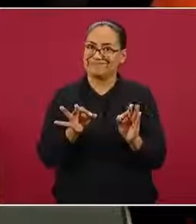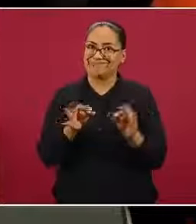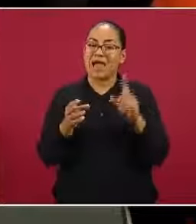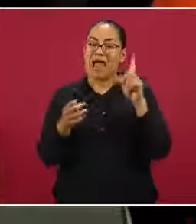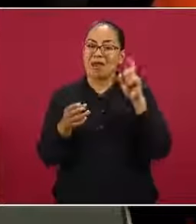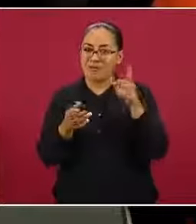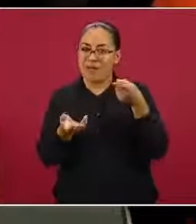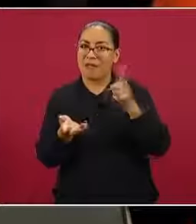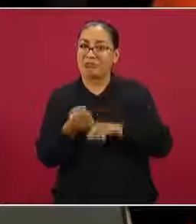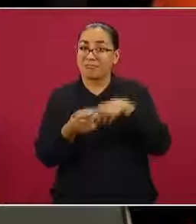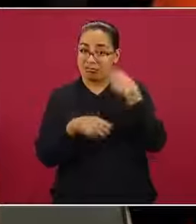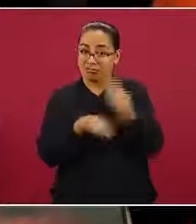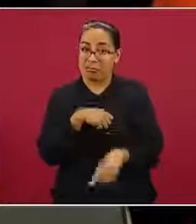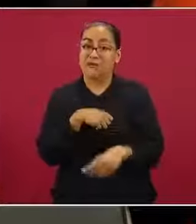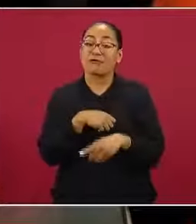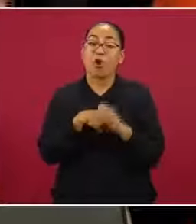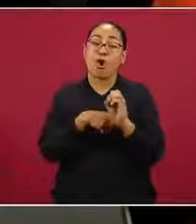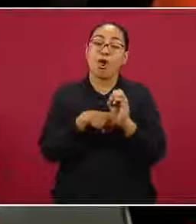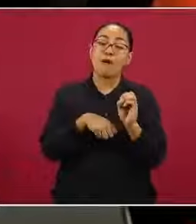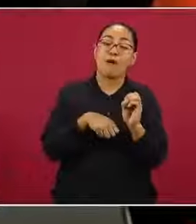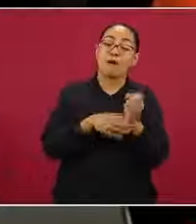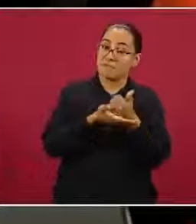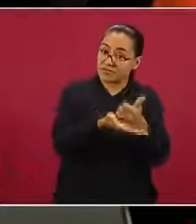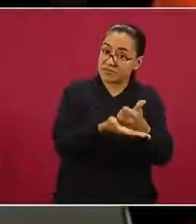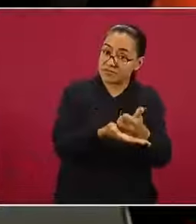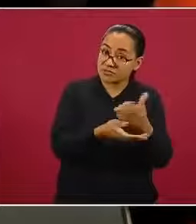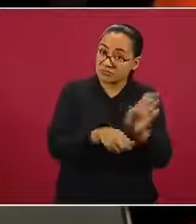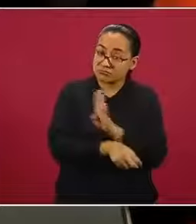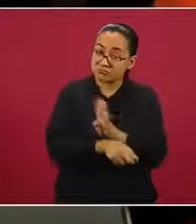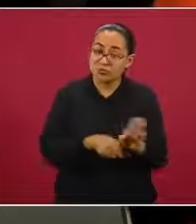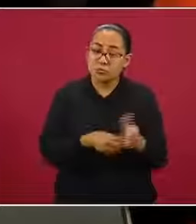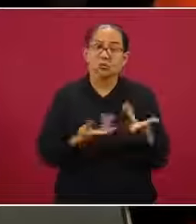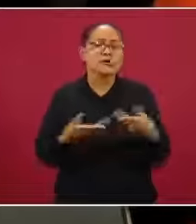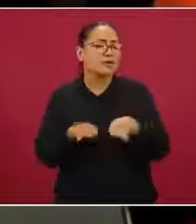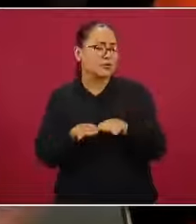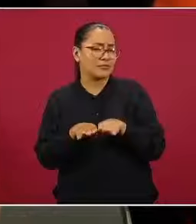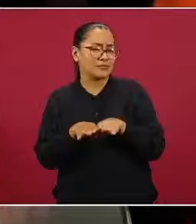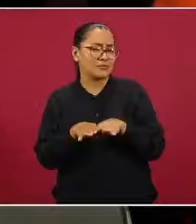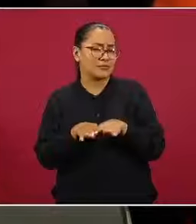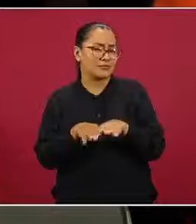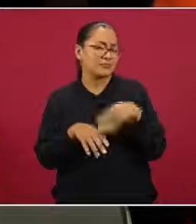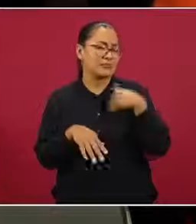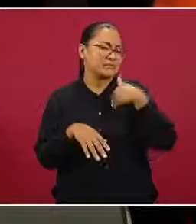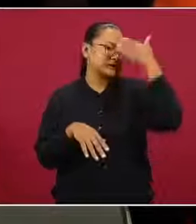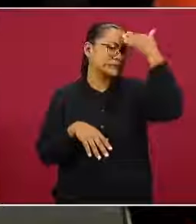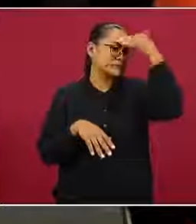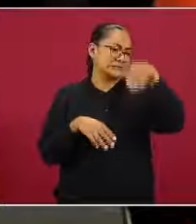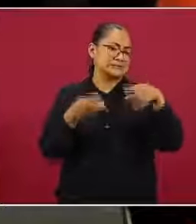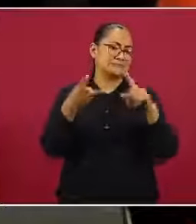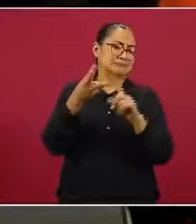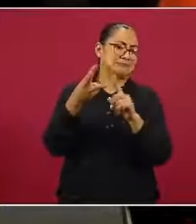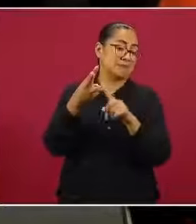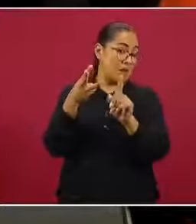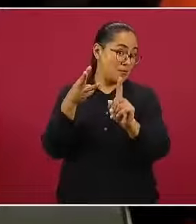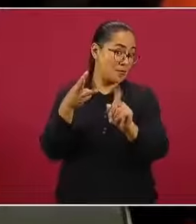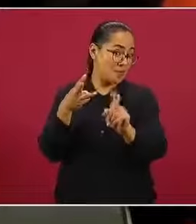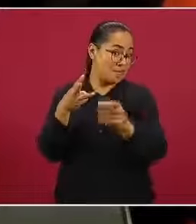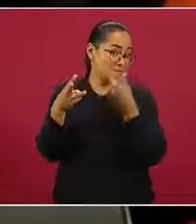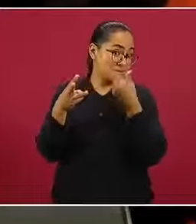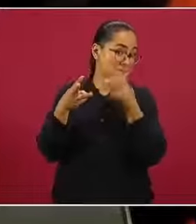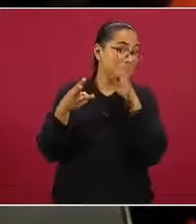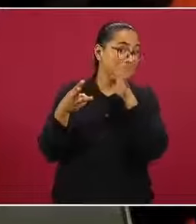pudieran darnos un beneficio como en otros países que contienen todos los elementos necesarios para considerar las aguas